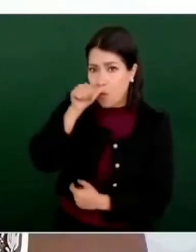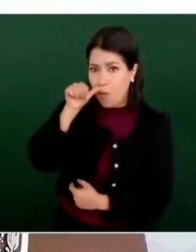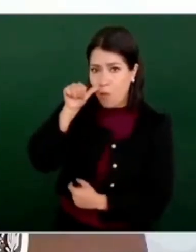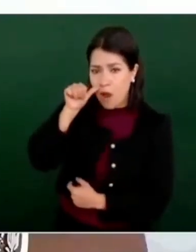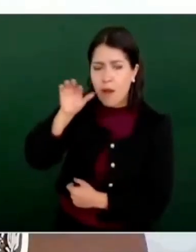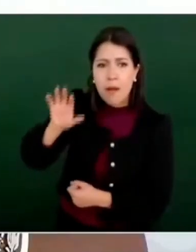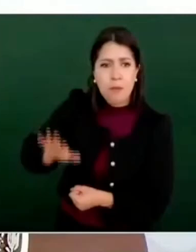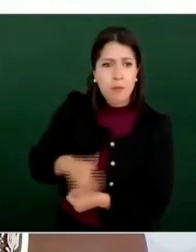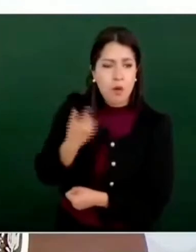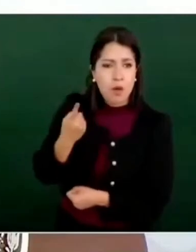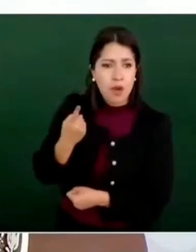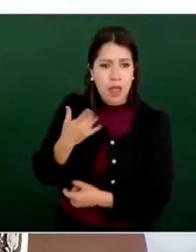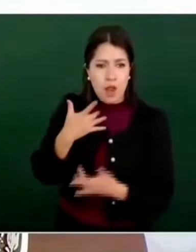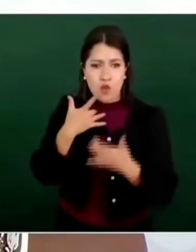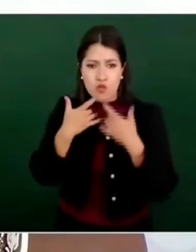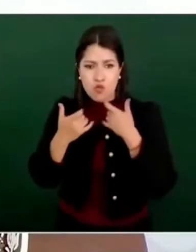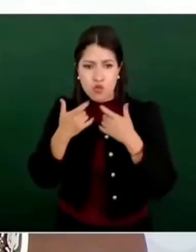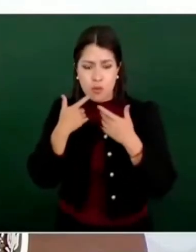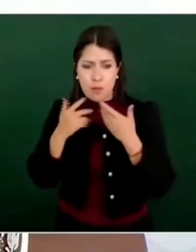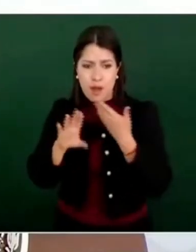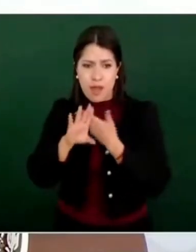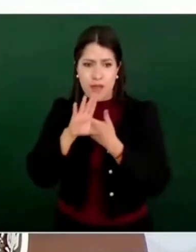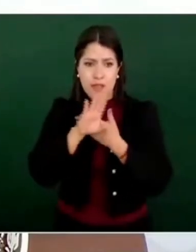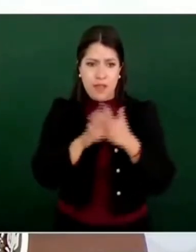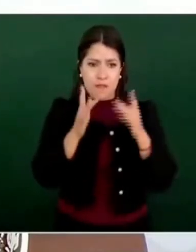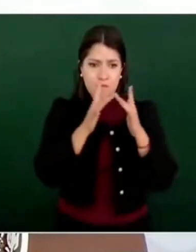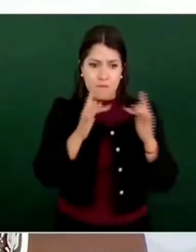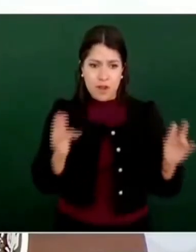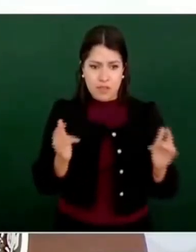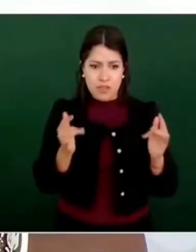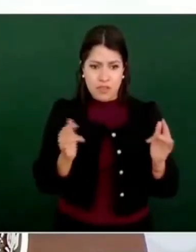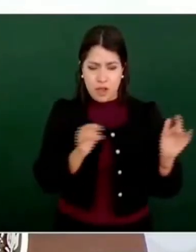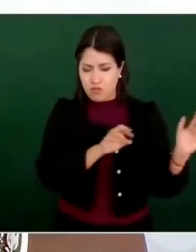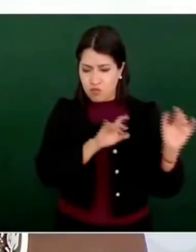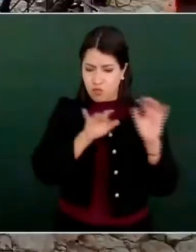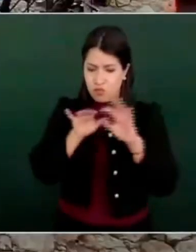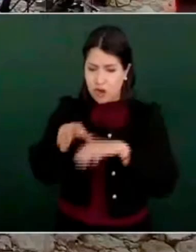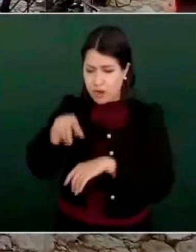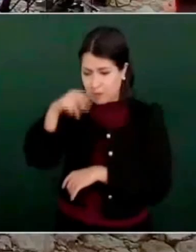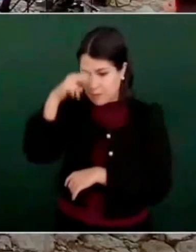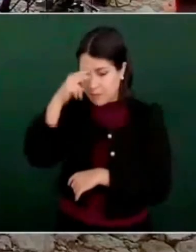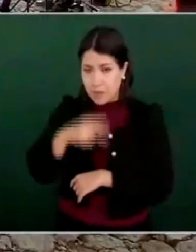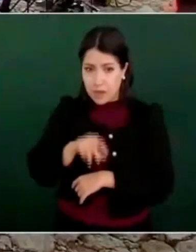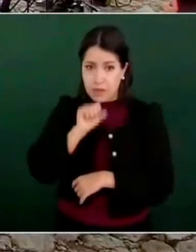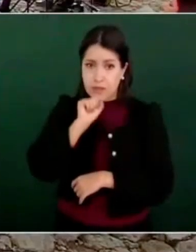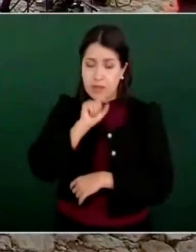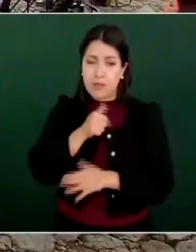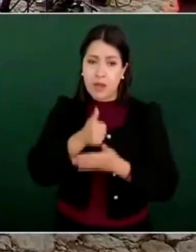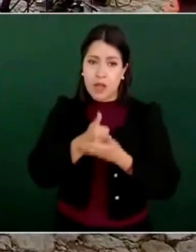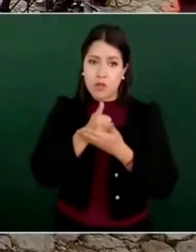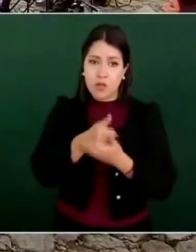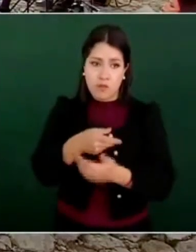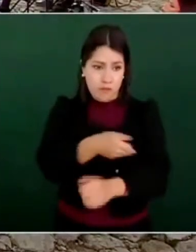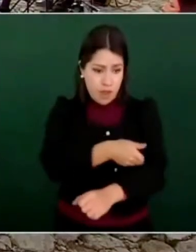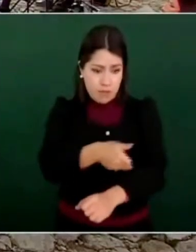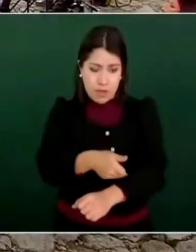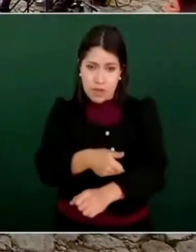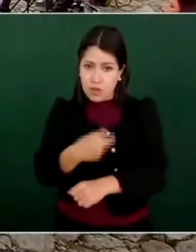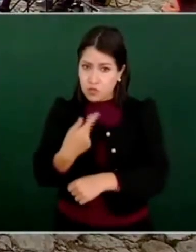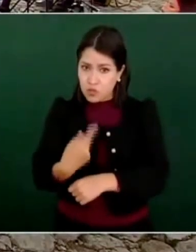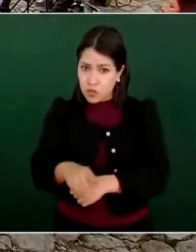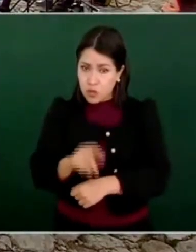lucha contra los invasores franceses. Dio refugio y protección a su familia y